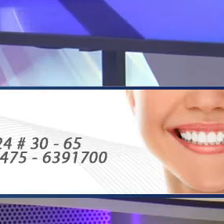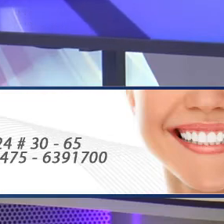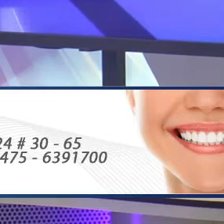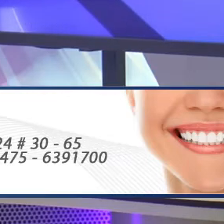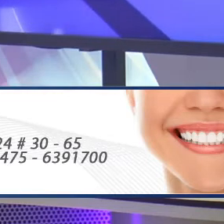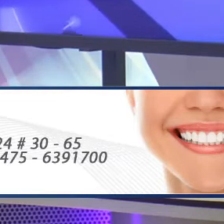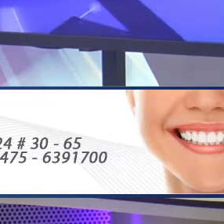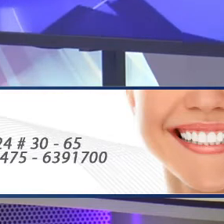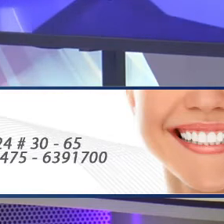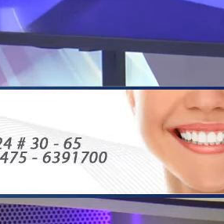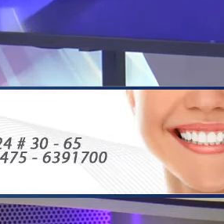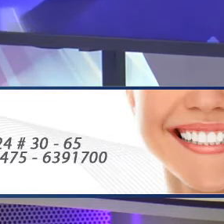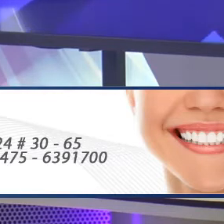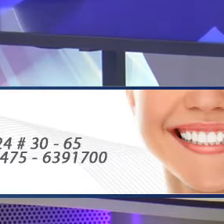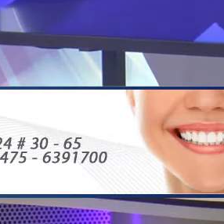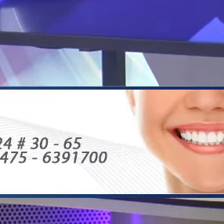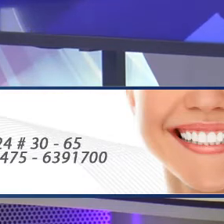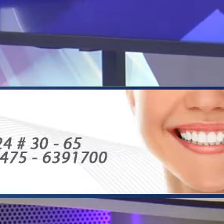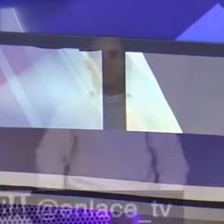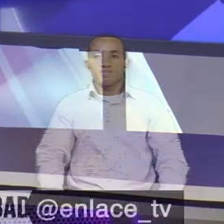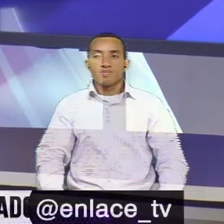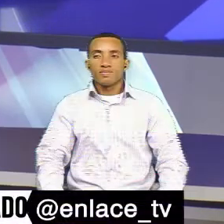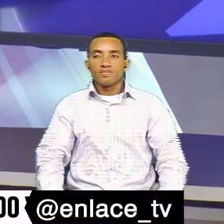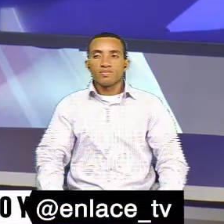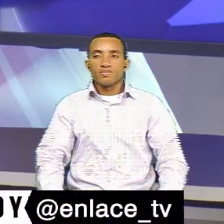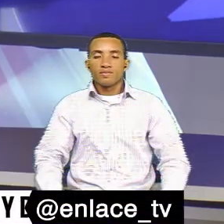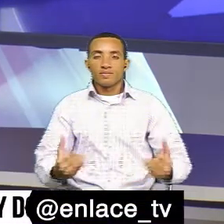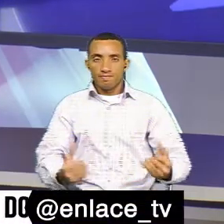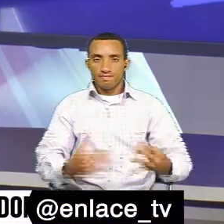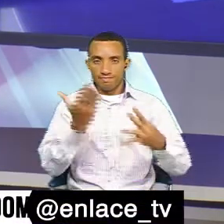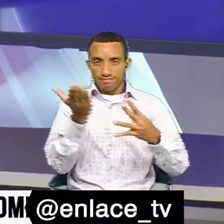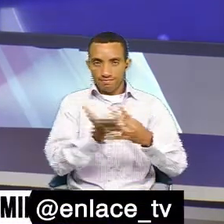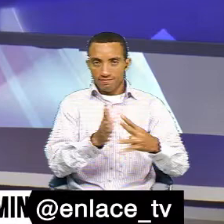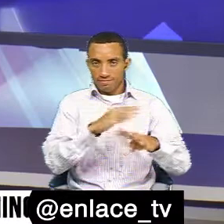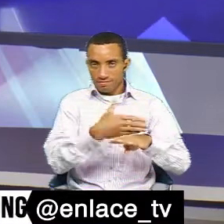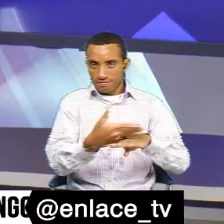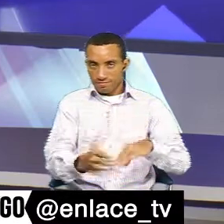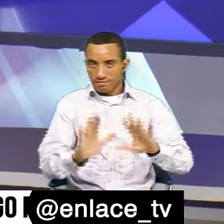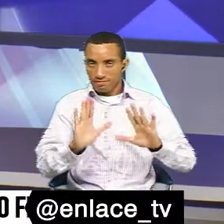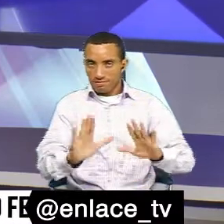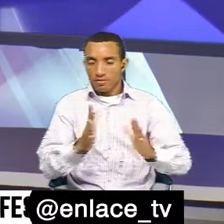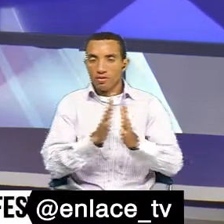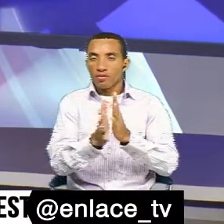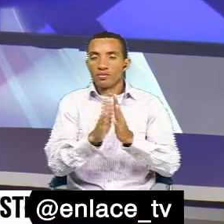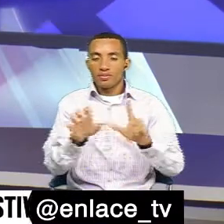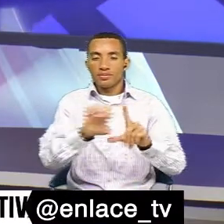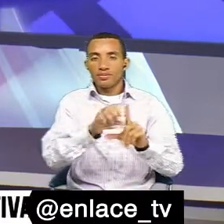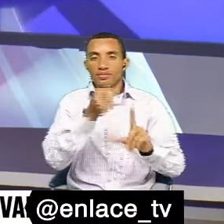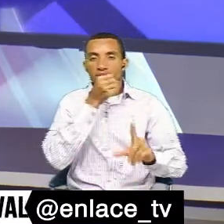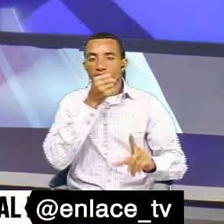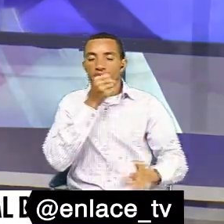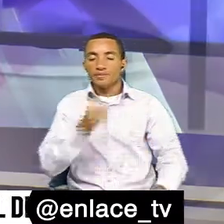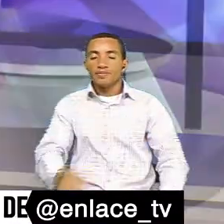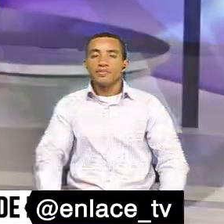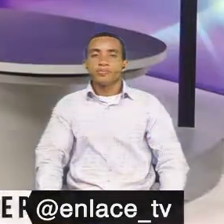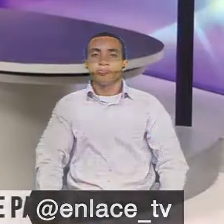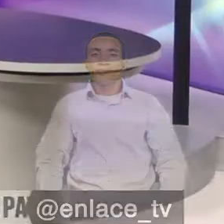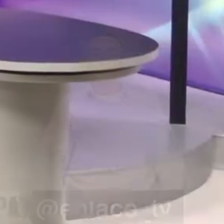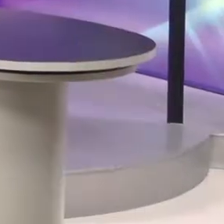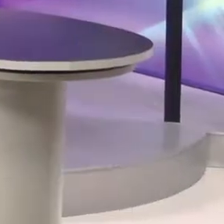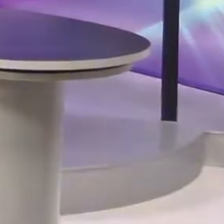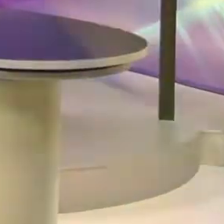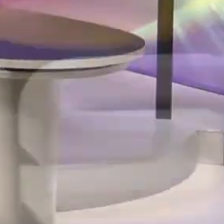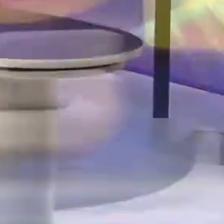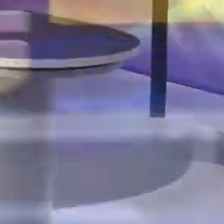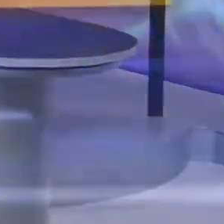ortodoncia. Chrome Odontología Especializada. Hacemos una pausa y ya regresamos con más información en Enlace Noticias.